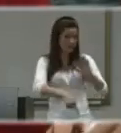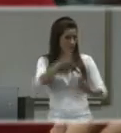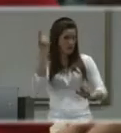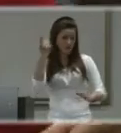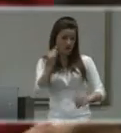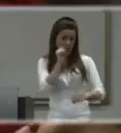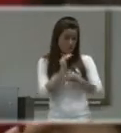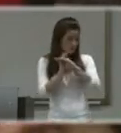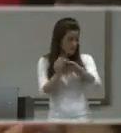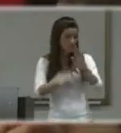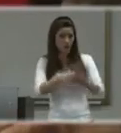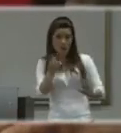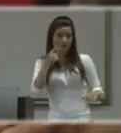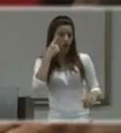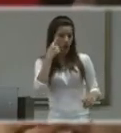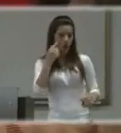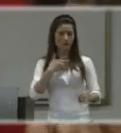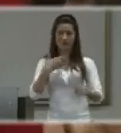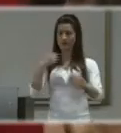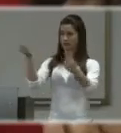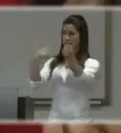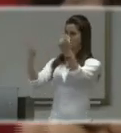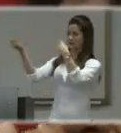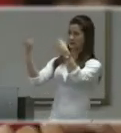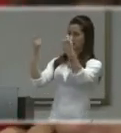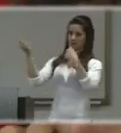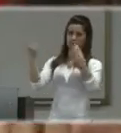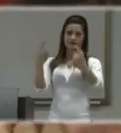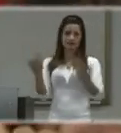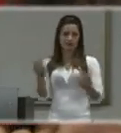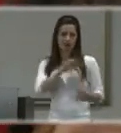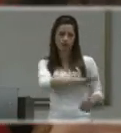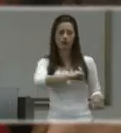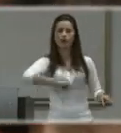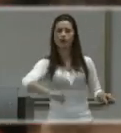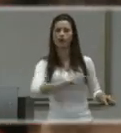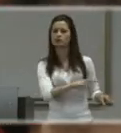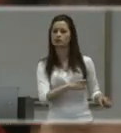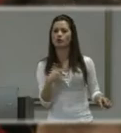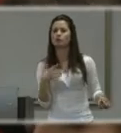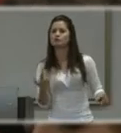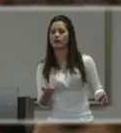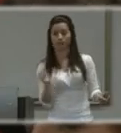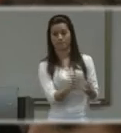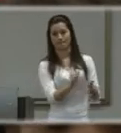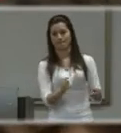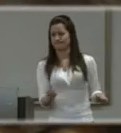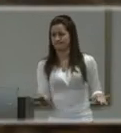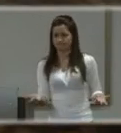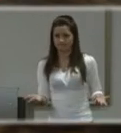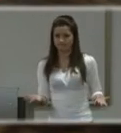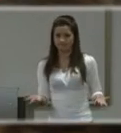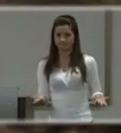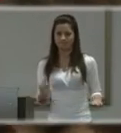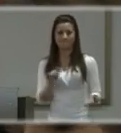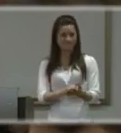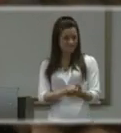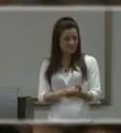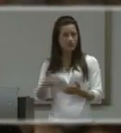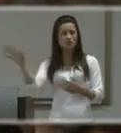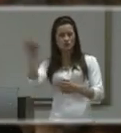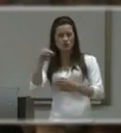alusión a la corte y sus decisiones, ¿no? Pero creo que eso es algo que estigmatiza